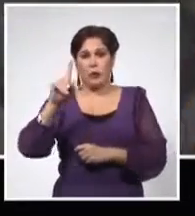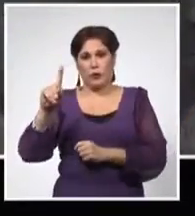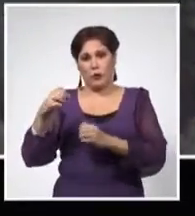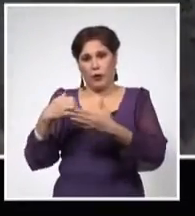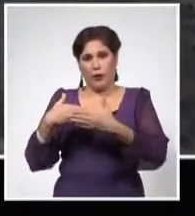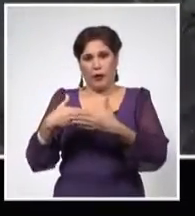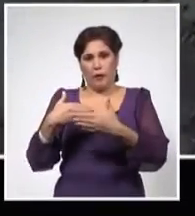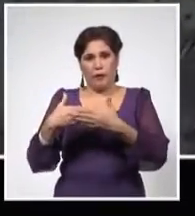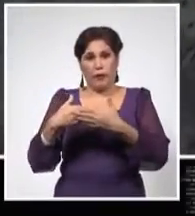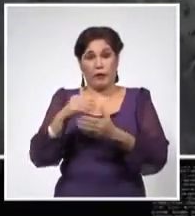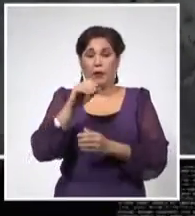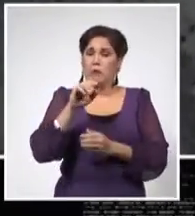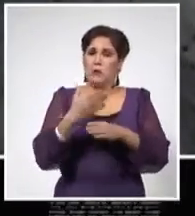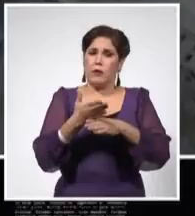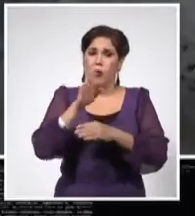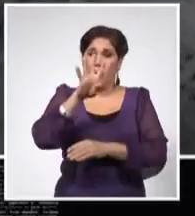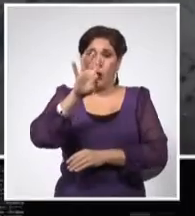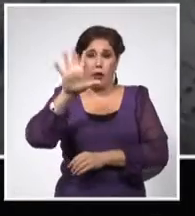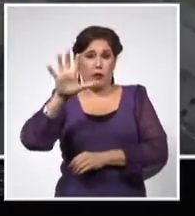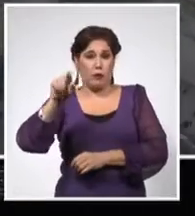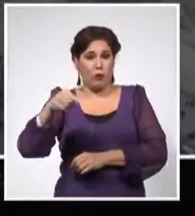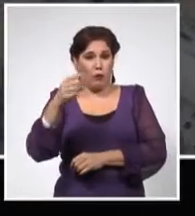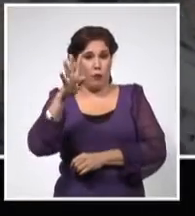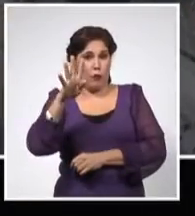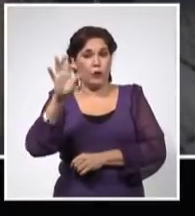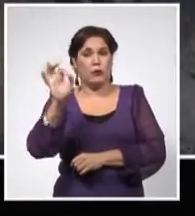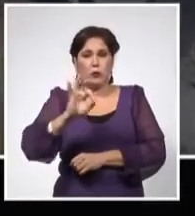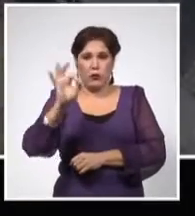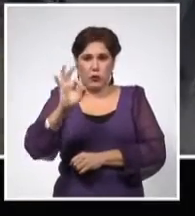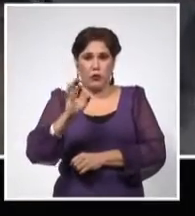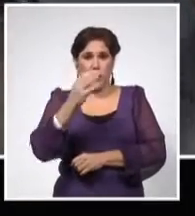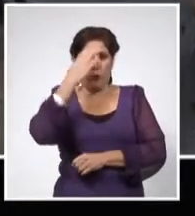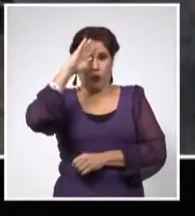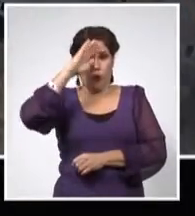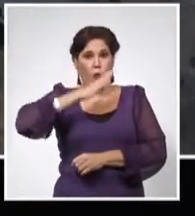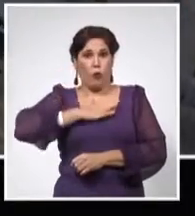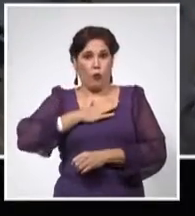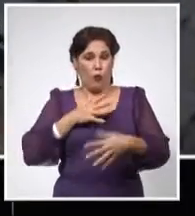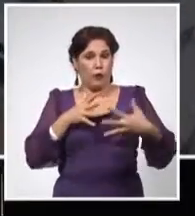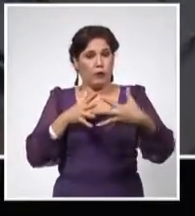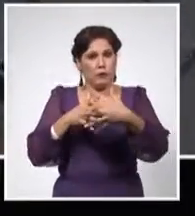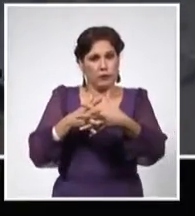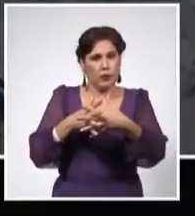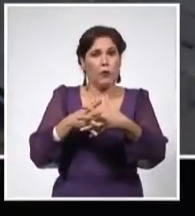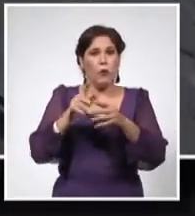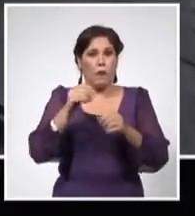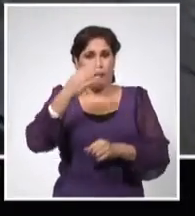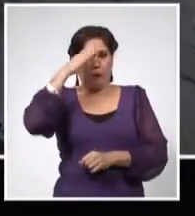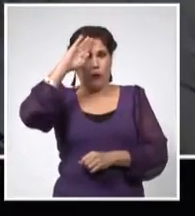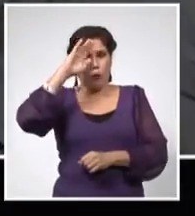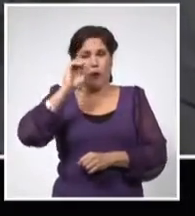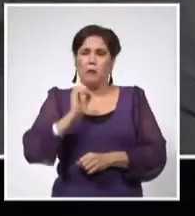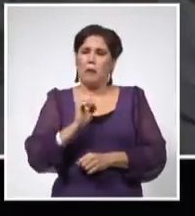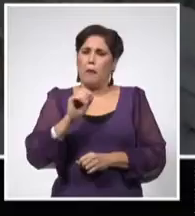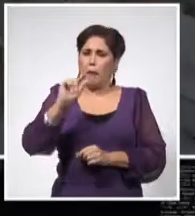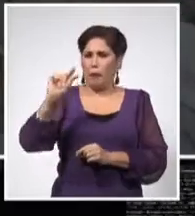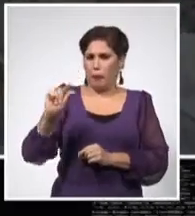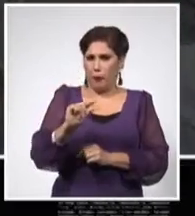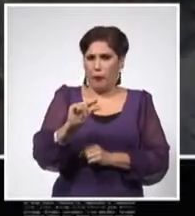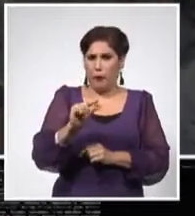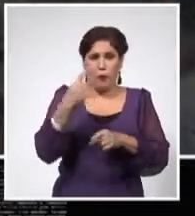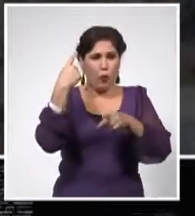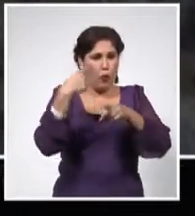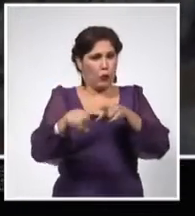El 45,4% pertenece al país norteño y sus vínculos tienen que ver con Cuba solo en un grado menor. El resto